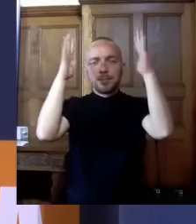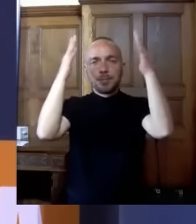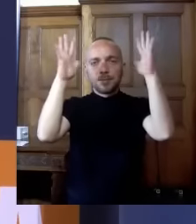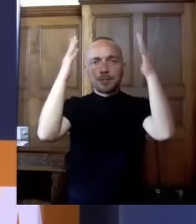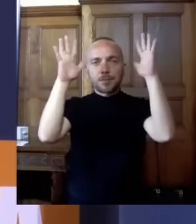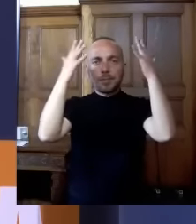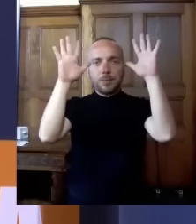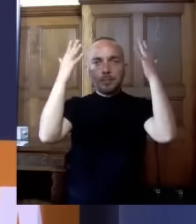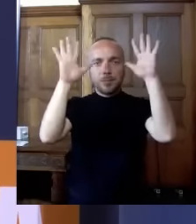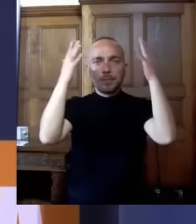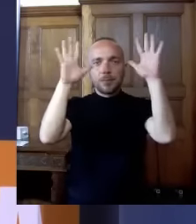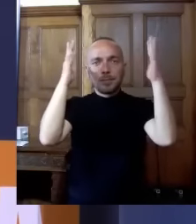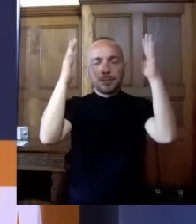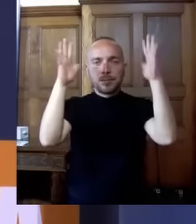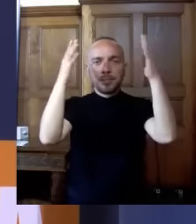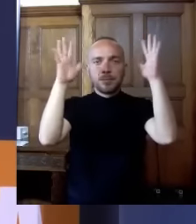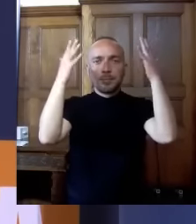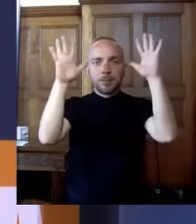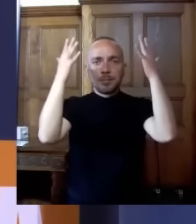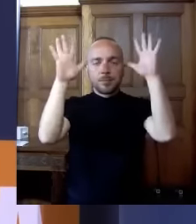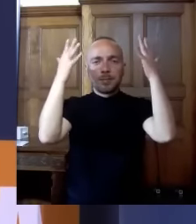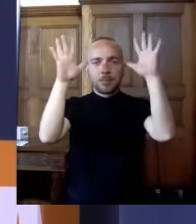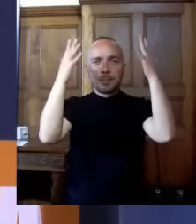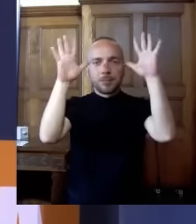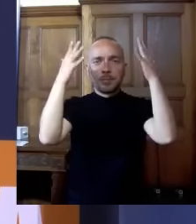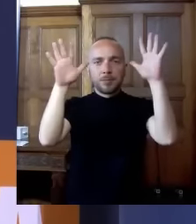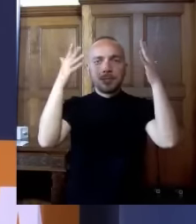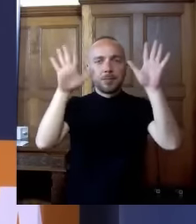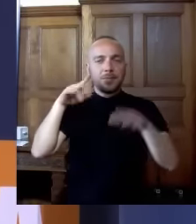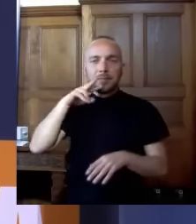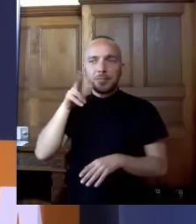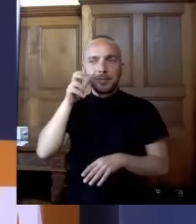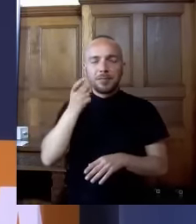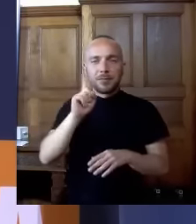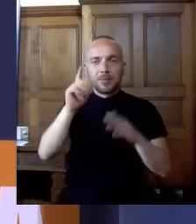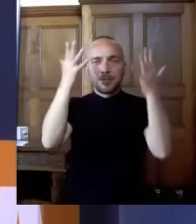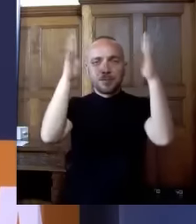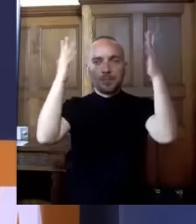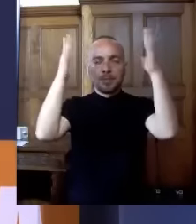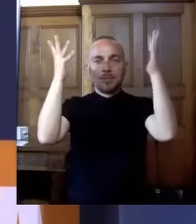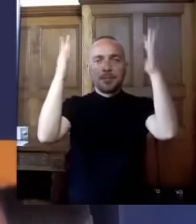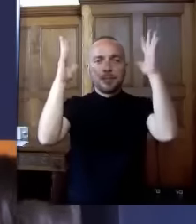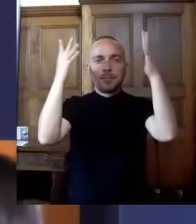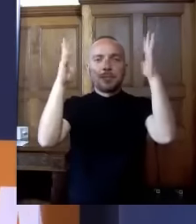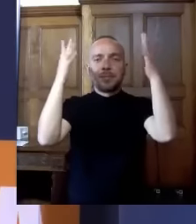compañeras con como decía antes la mujer que va a poner en pie a la izquierda transformadora Muchas